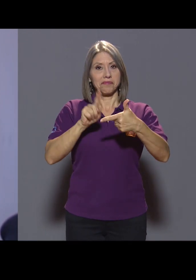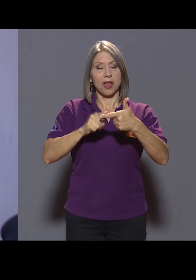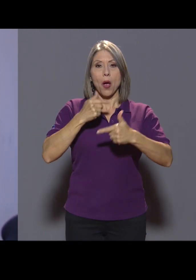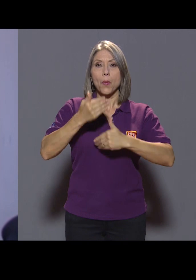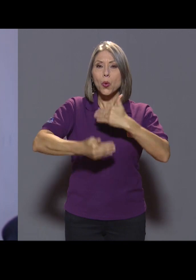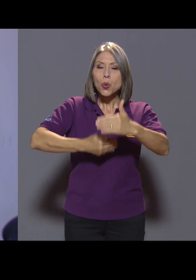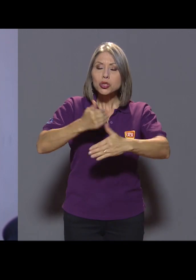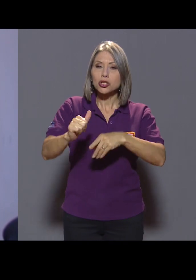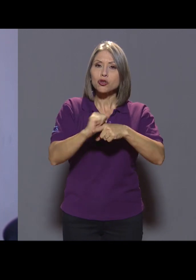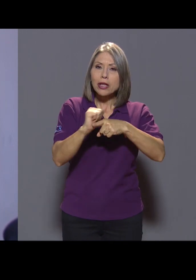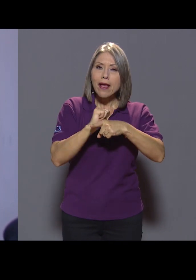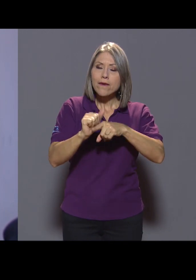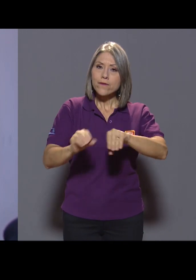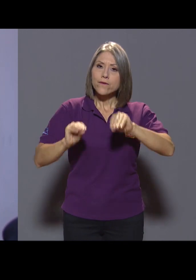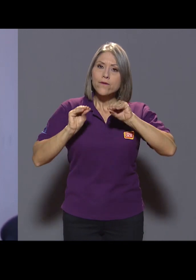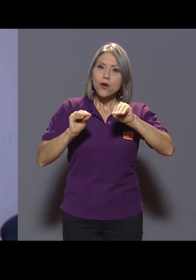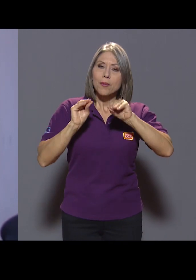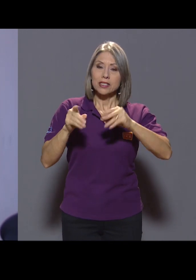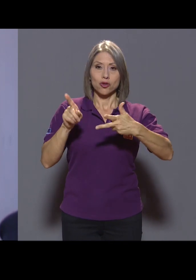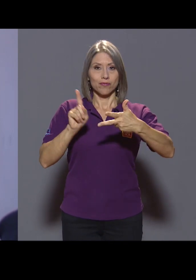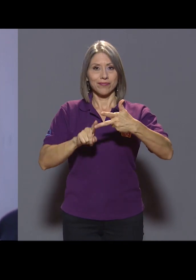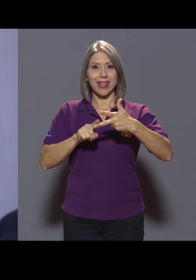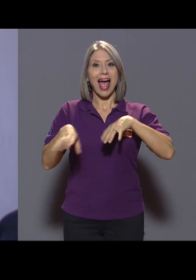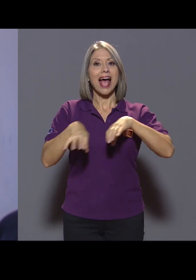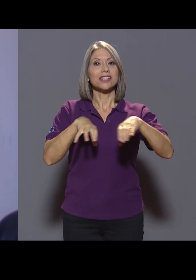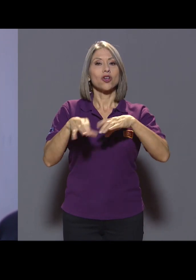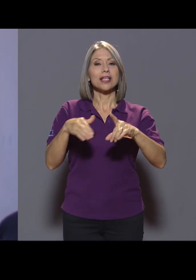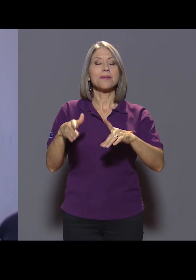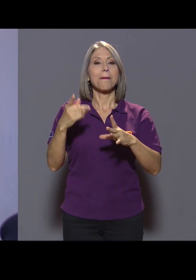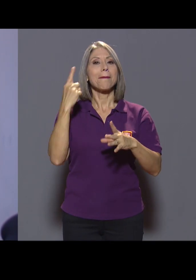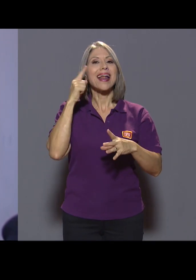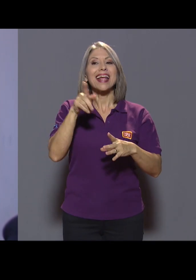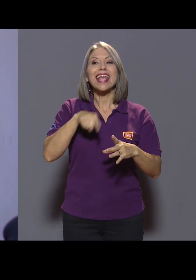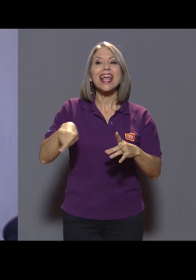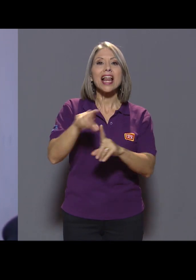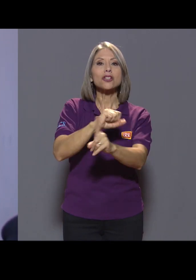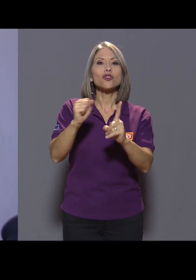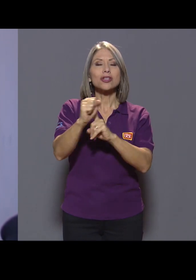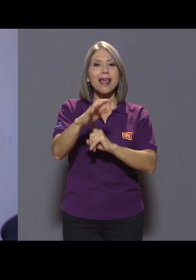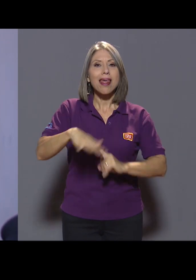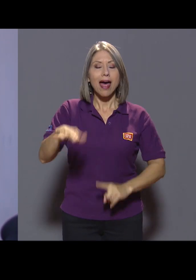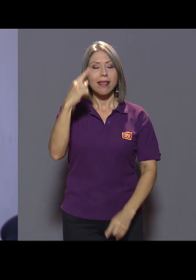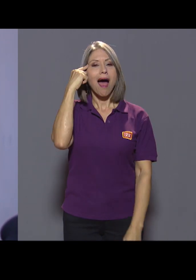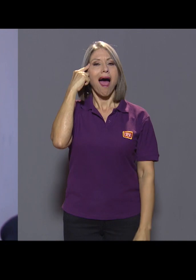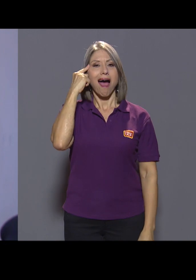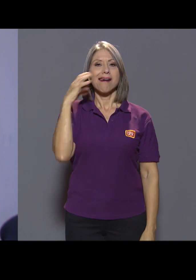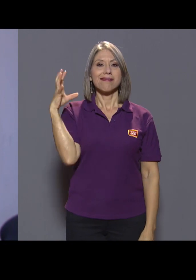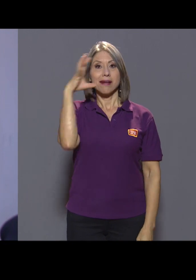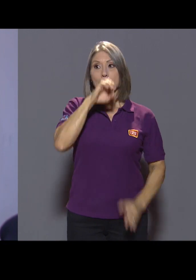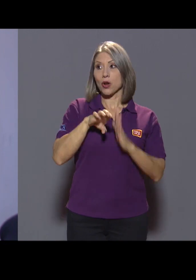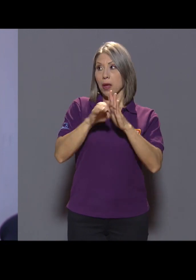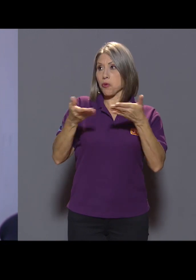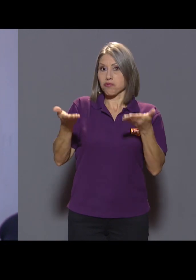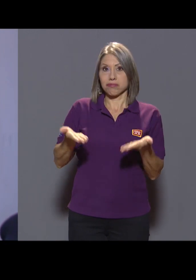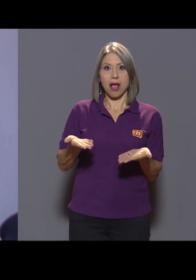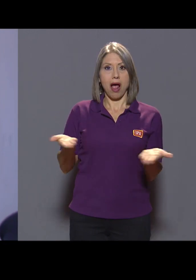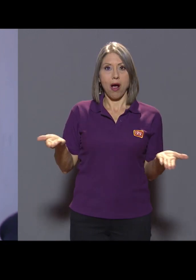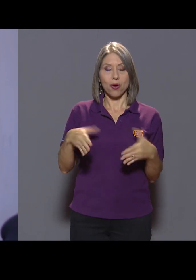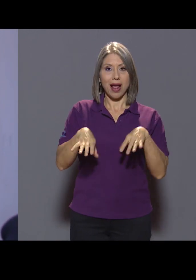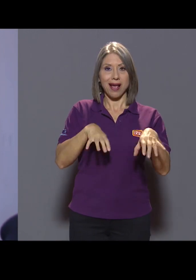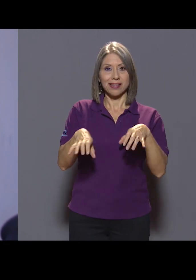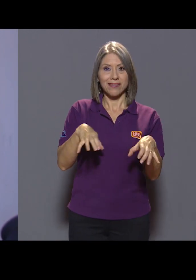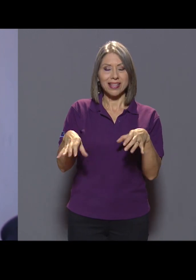segundo son procesos de formación y el tercero son acciones para la toma de conciencia social, entre ellas estas que estamos realizando,